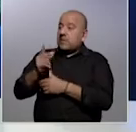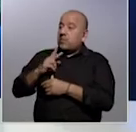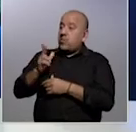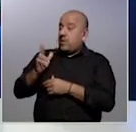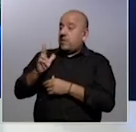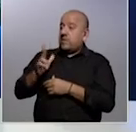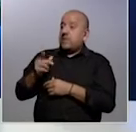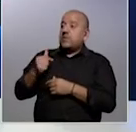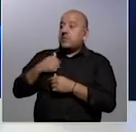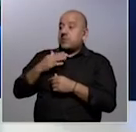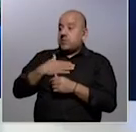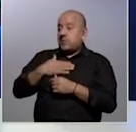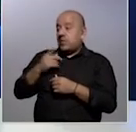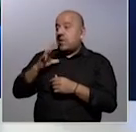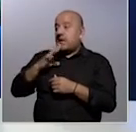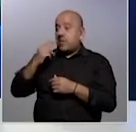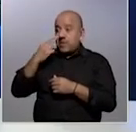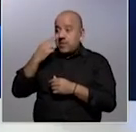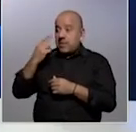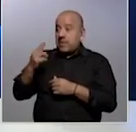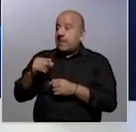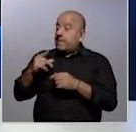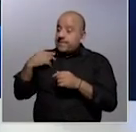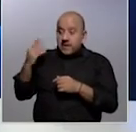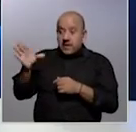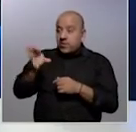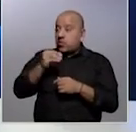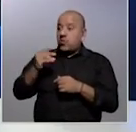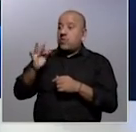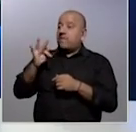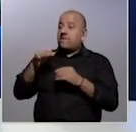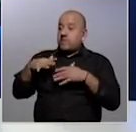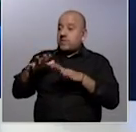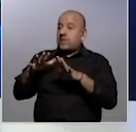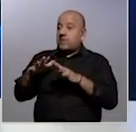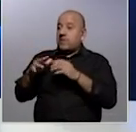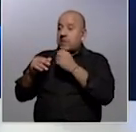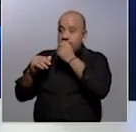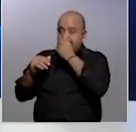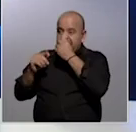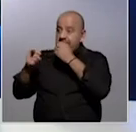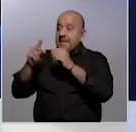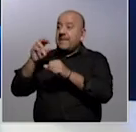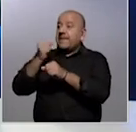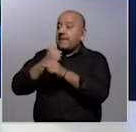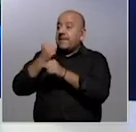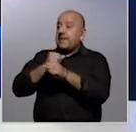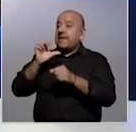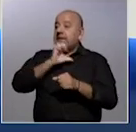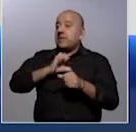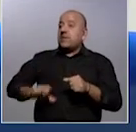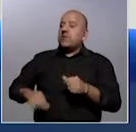a todos defendemos si hay un problema a todos los funcionarios no hay condición esté o no trabajar en el estado del